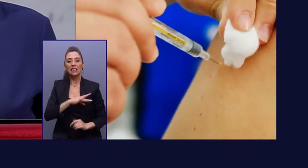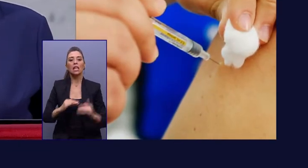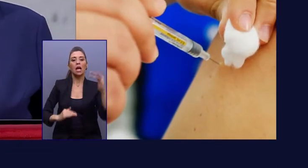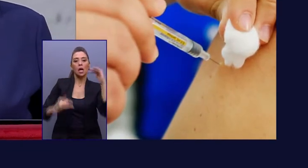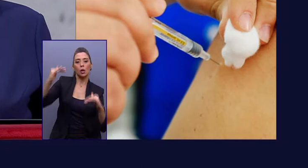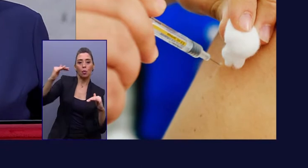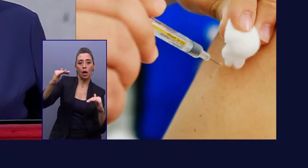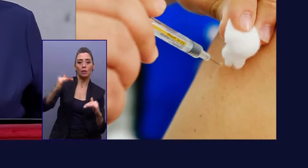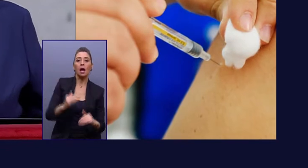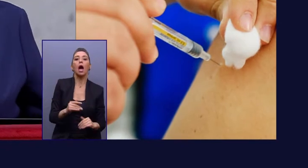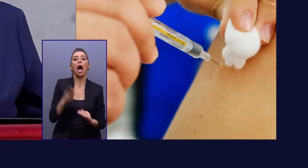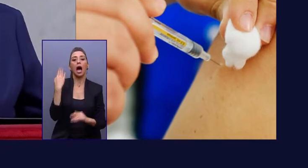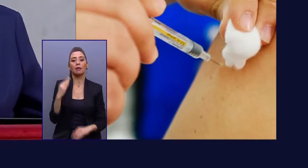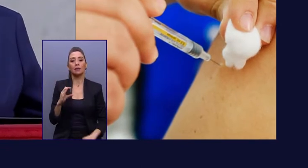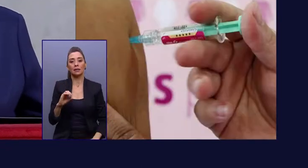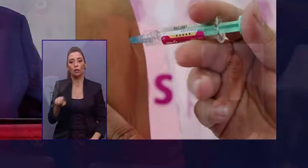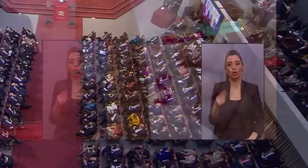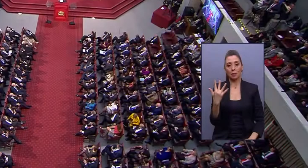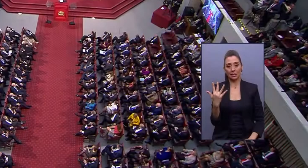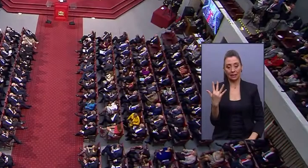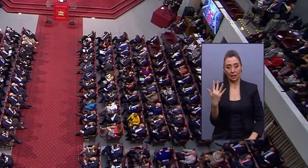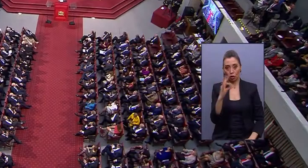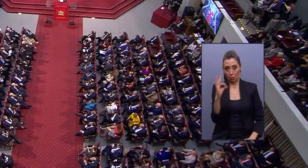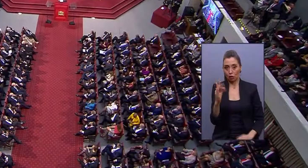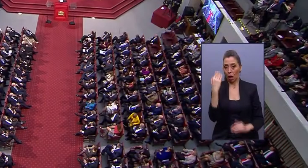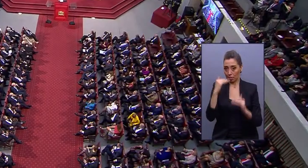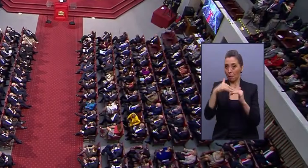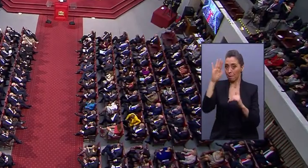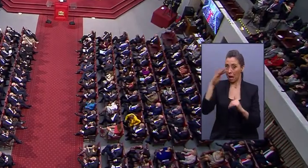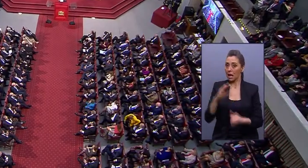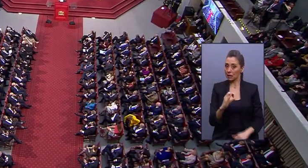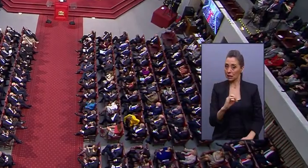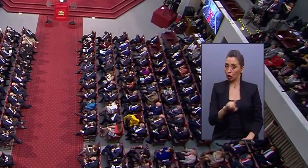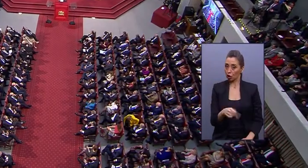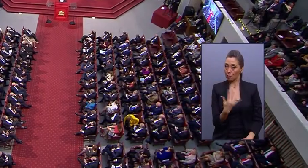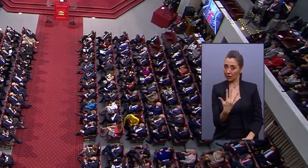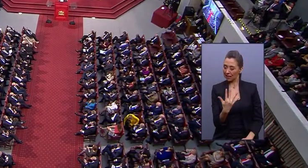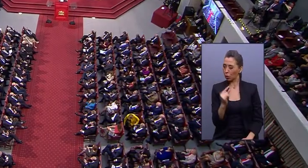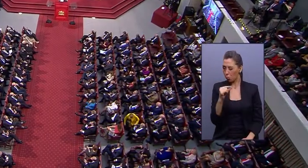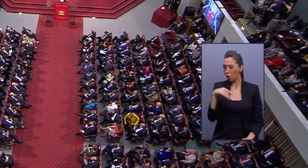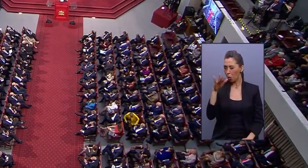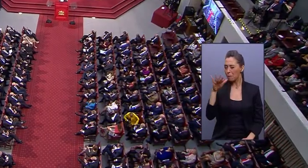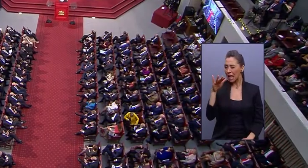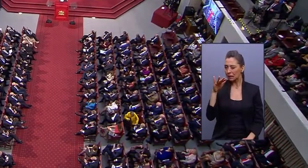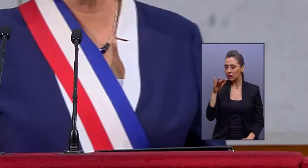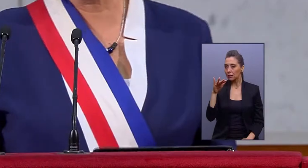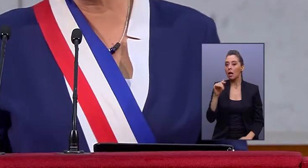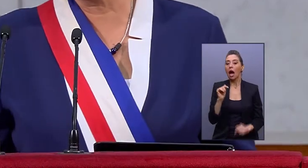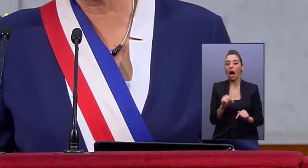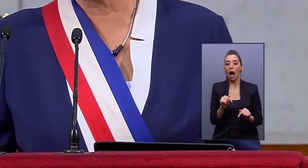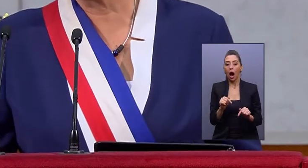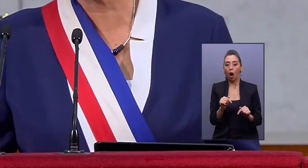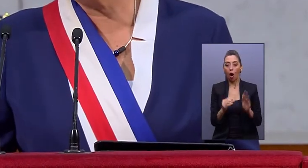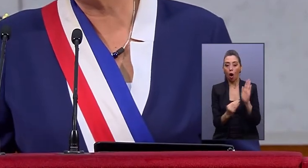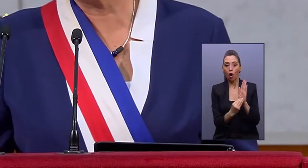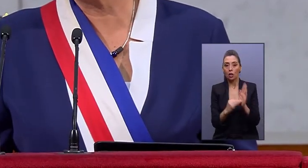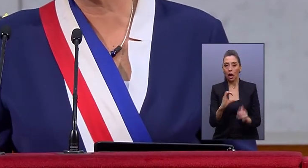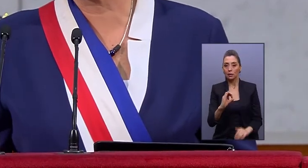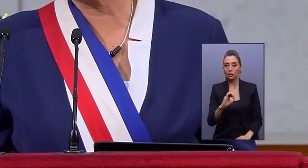del 0,5, y en algún momento estuvo un poquito más, 0,5 y algo más, ubicándose en un